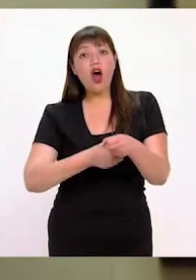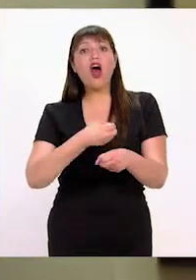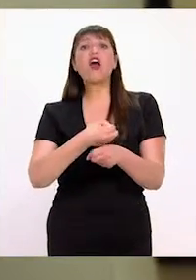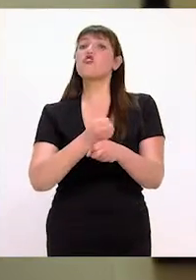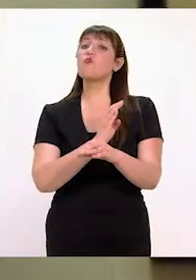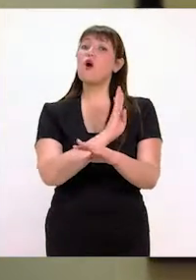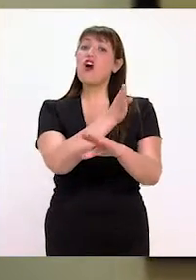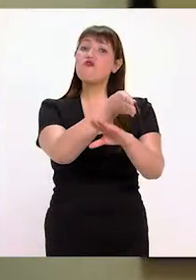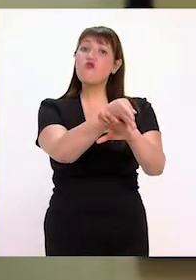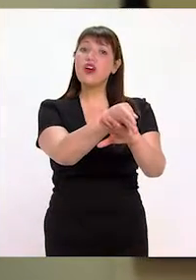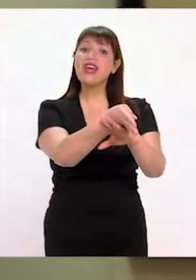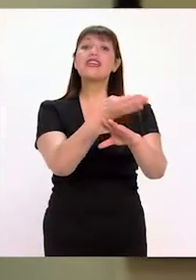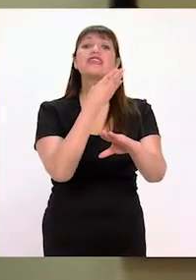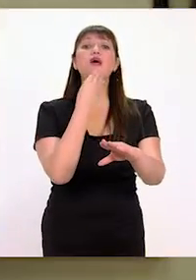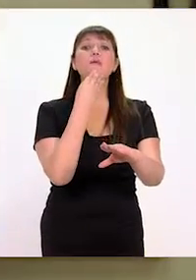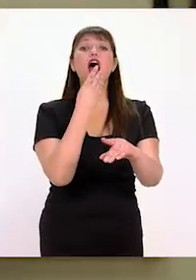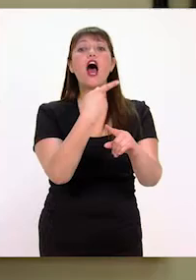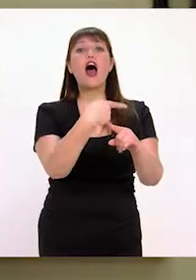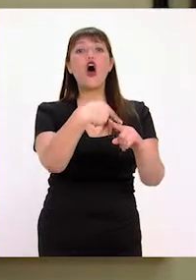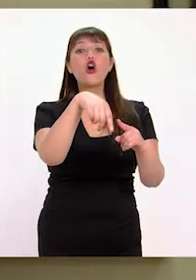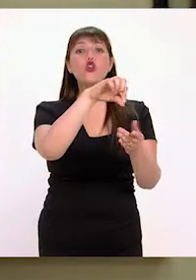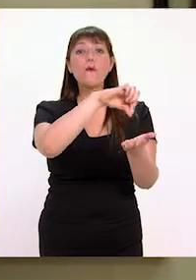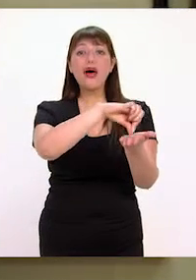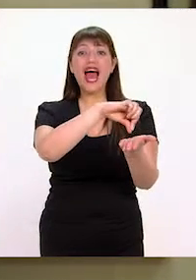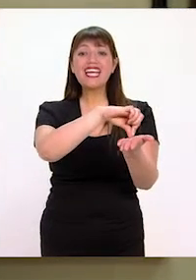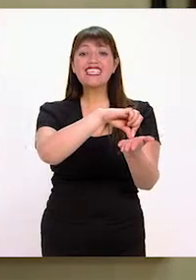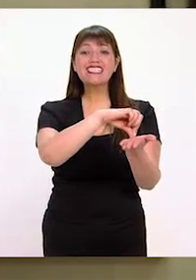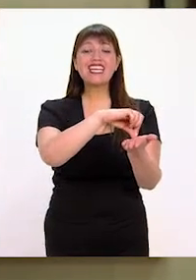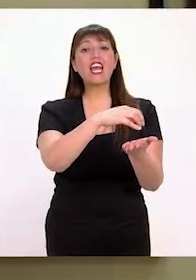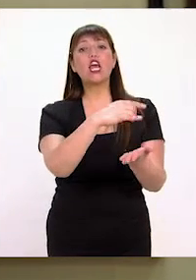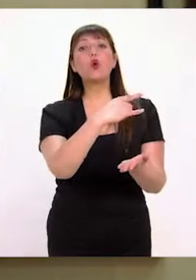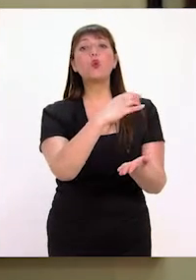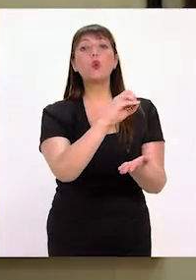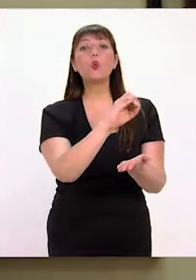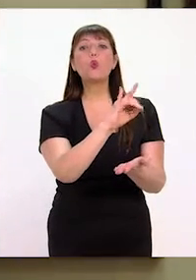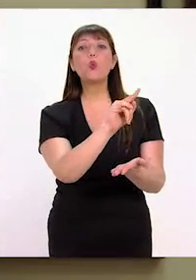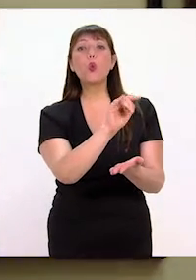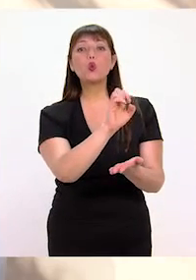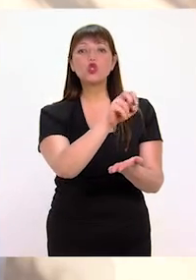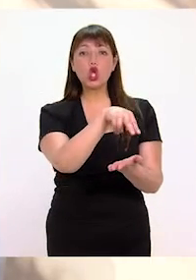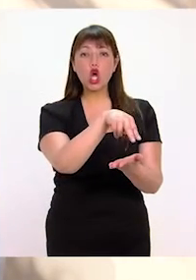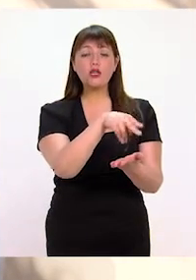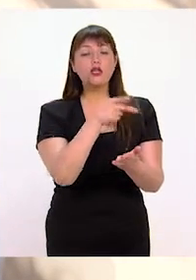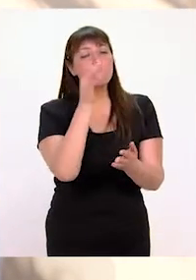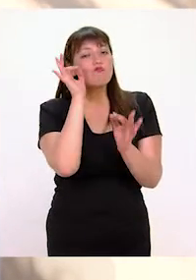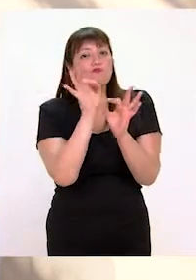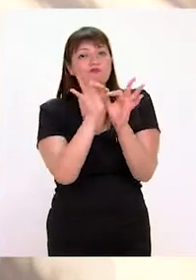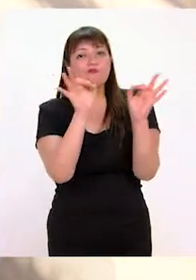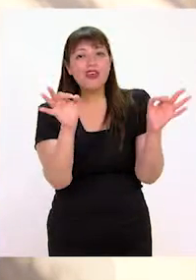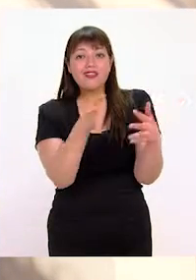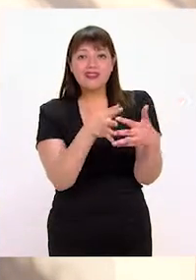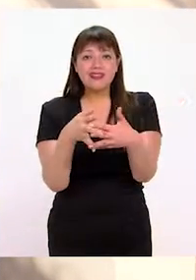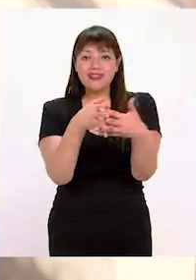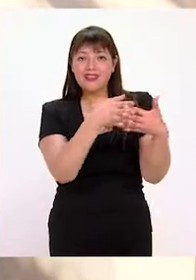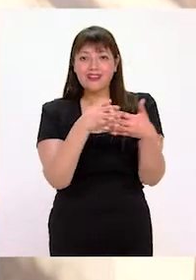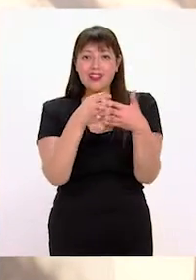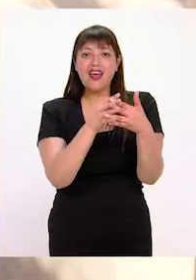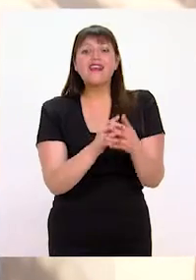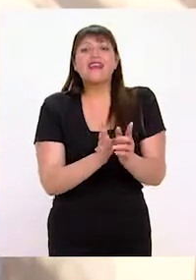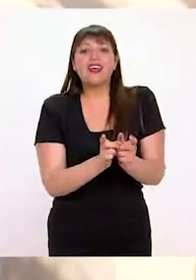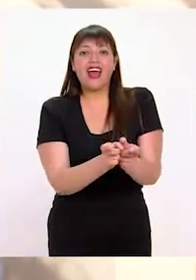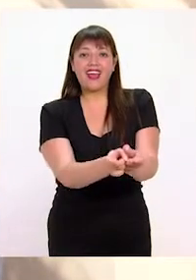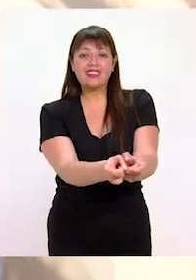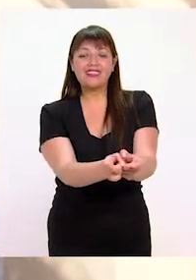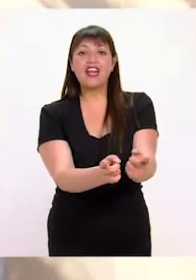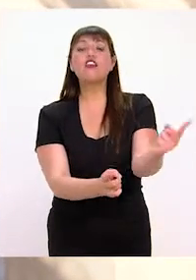fui a formarme al MD Anderson, el hospital de Houston, que es especialista en cáncer en Estados Unidos. Y volví de